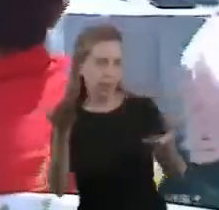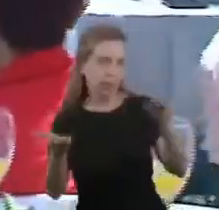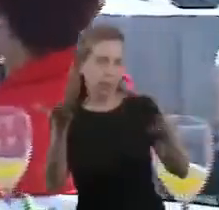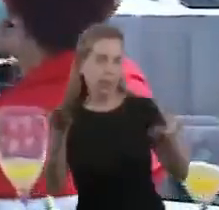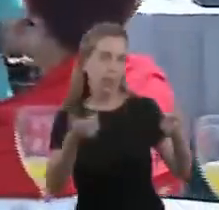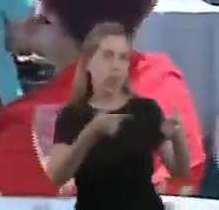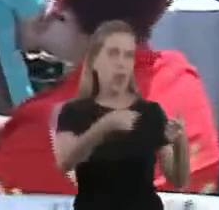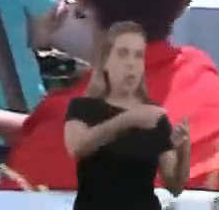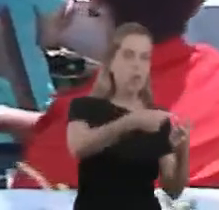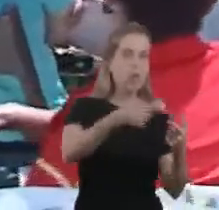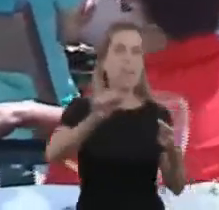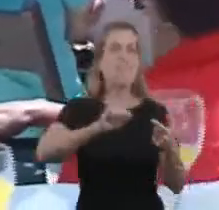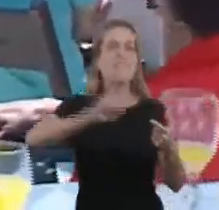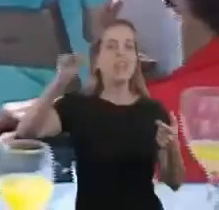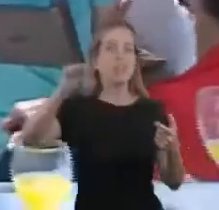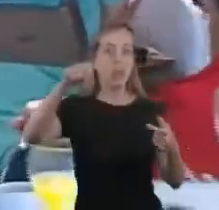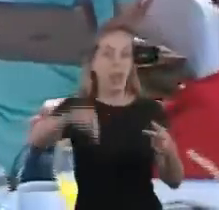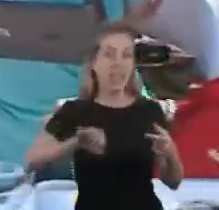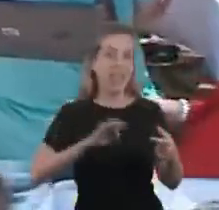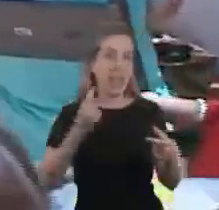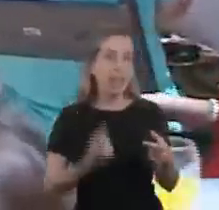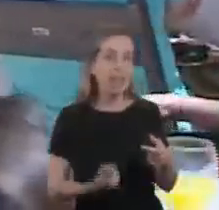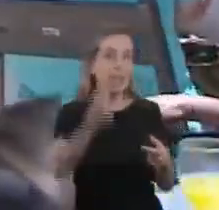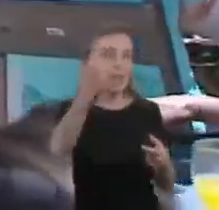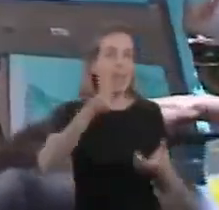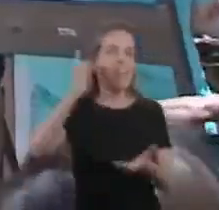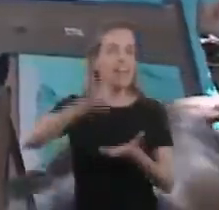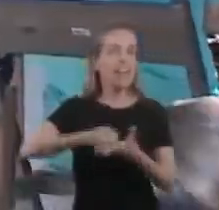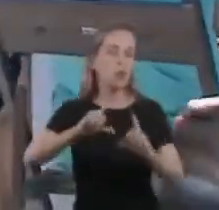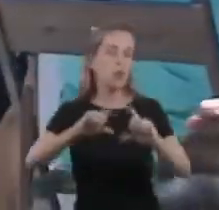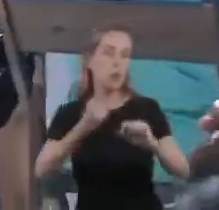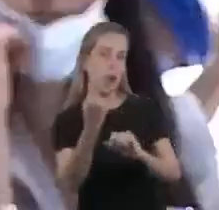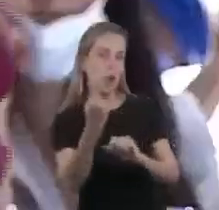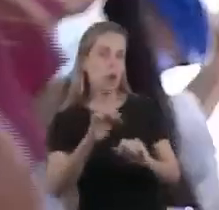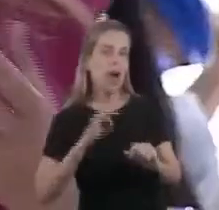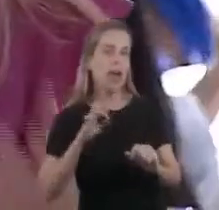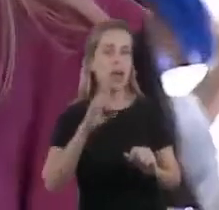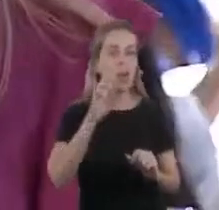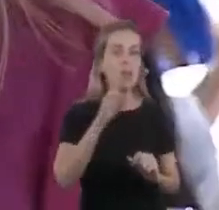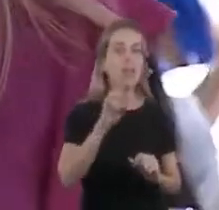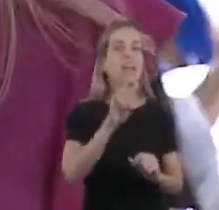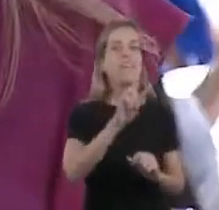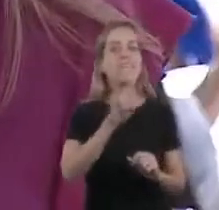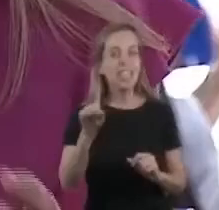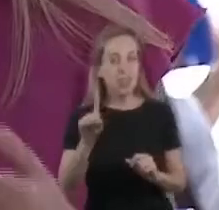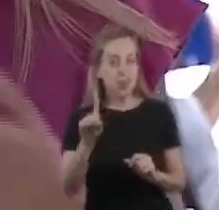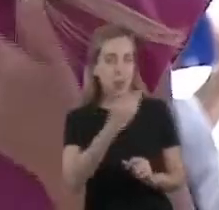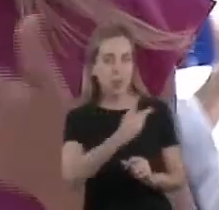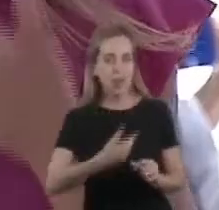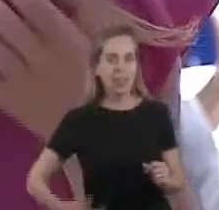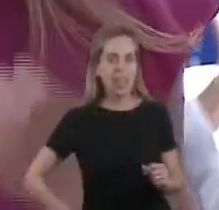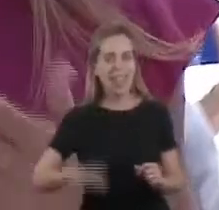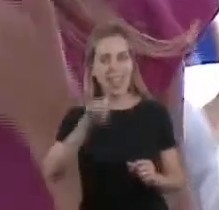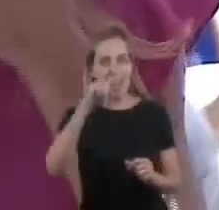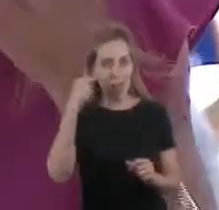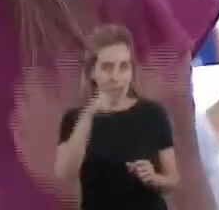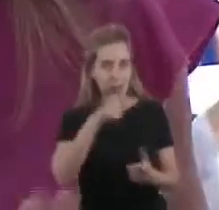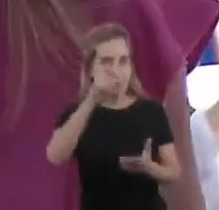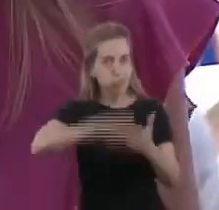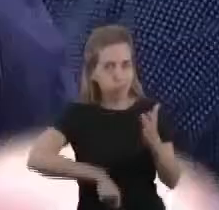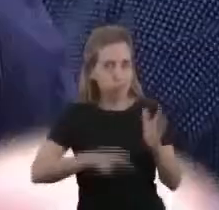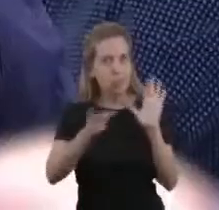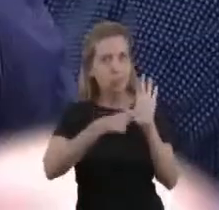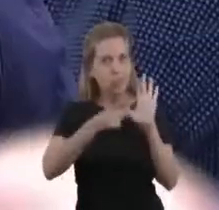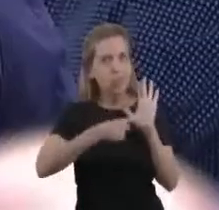Y este año el primer decreto, el decreto número 1 del 2021 del presidente de la Nación, fue justamente